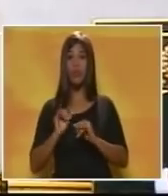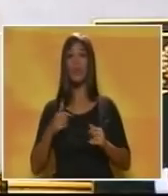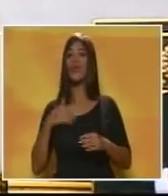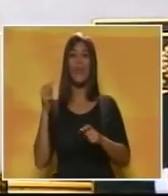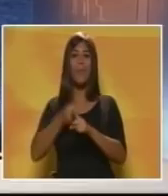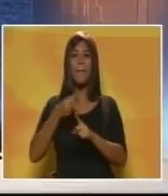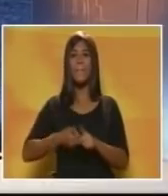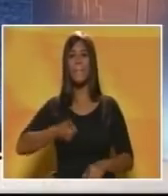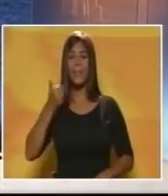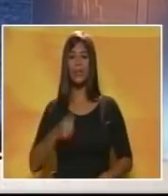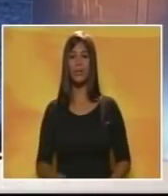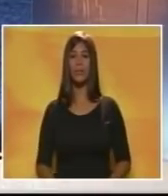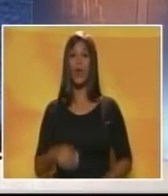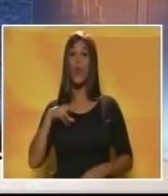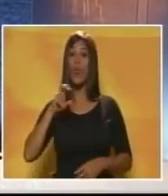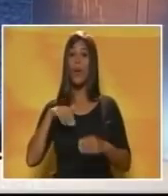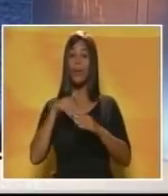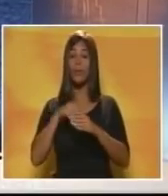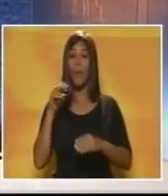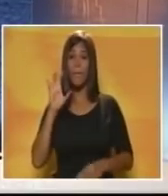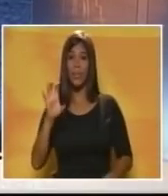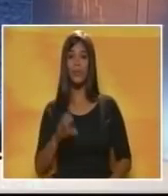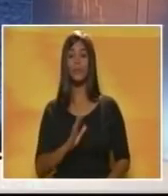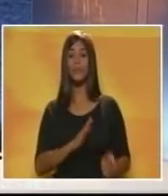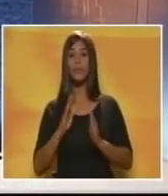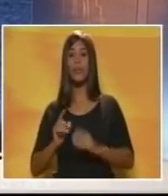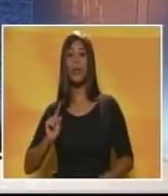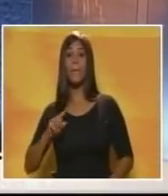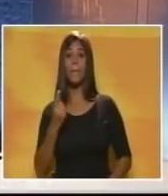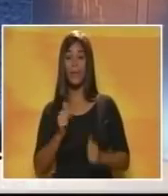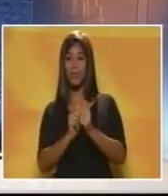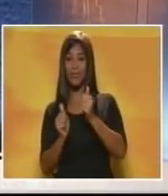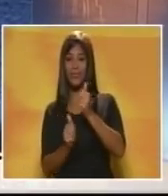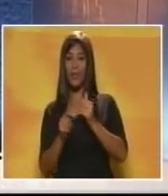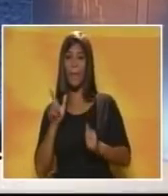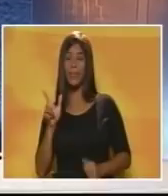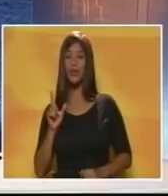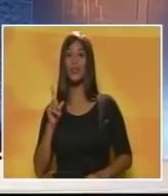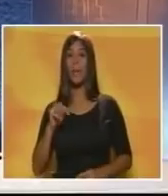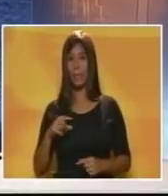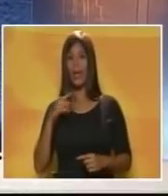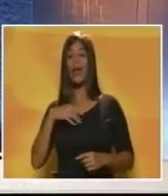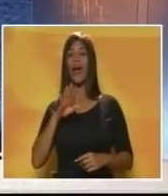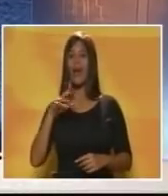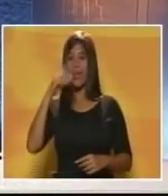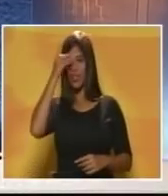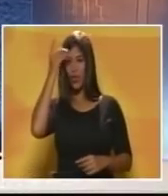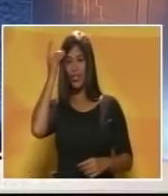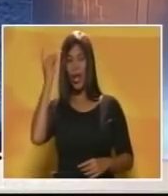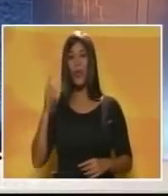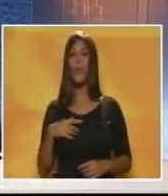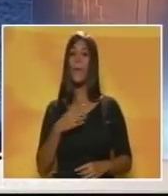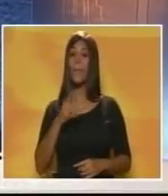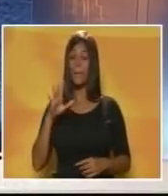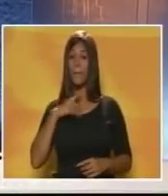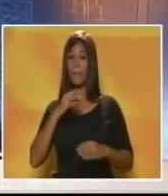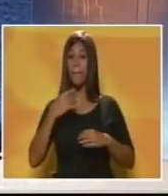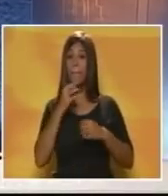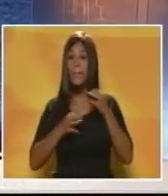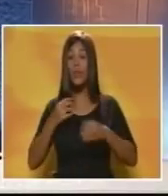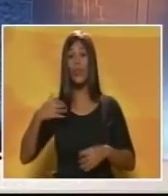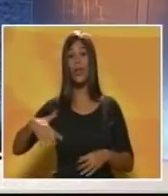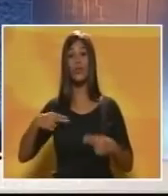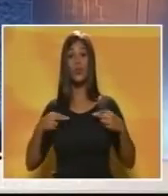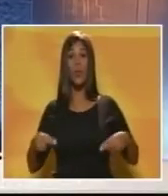país. El primer vicepresidente del PSUV y presidente de la Asamblea Nacional Constituyente, Diosdado Cabello, aseguró que los derechos humanos del diputado